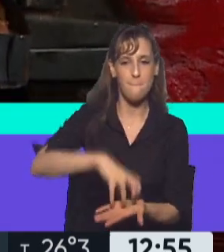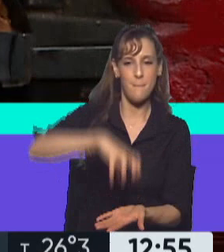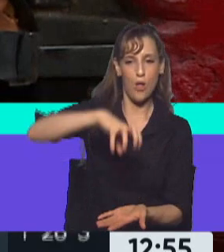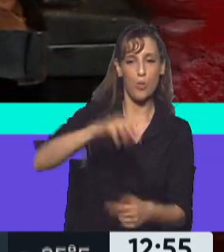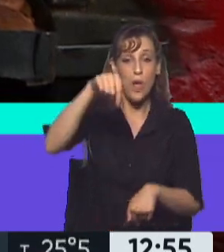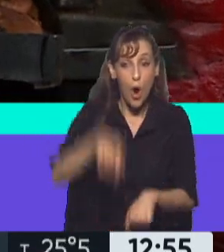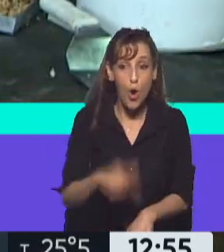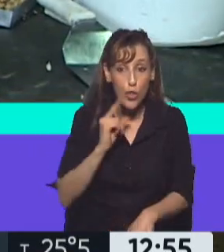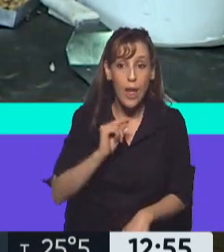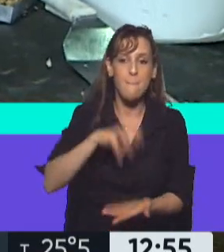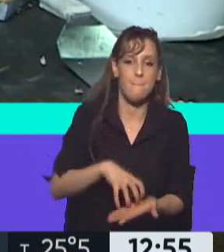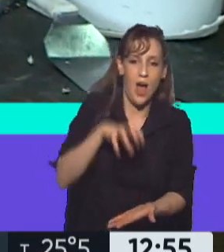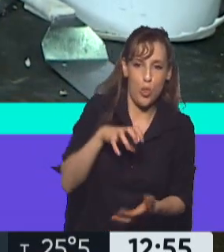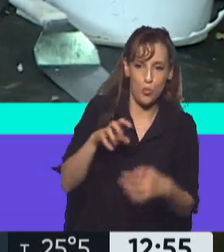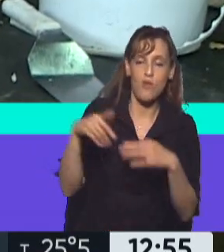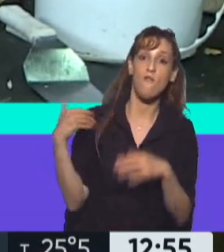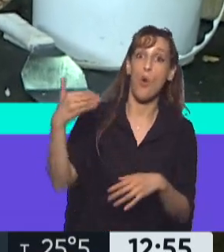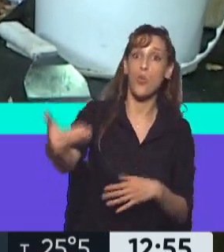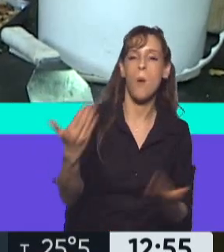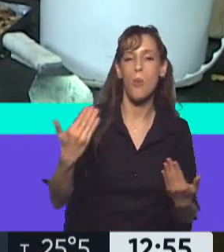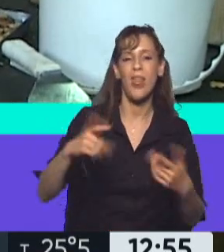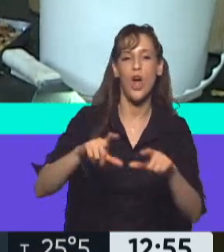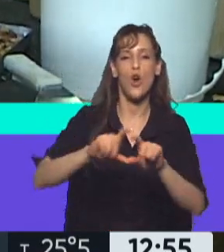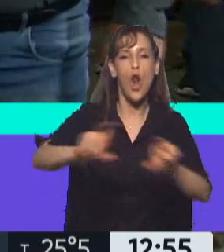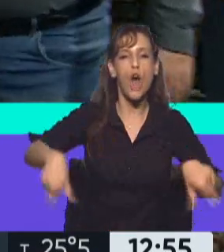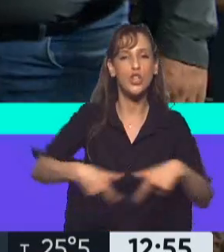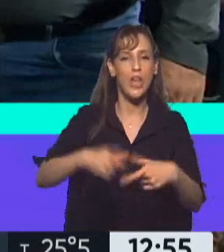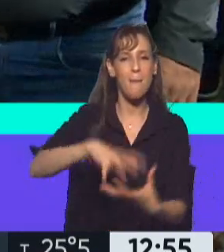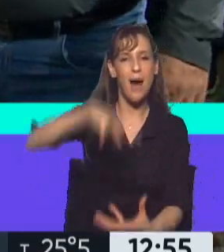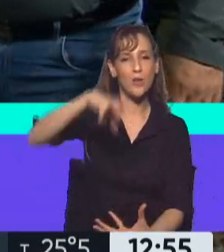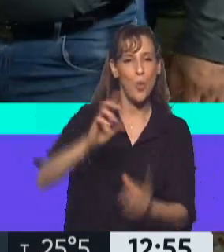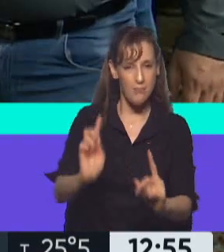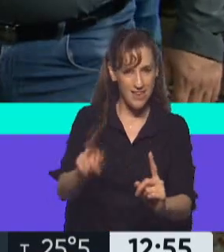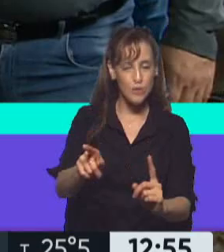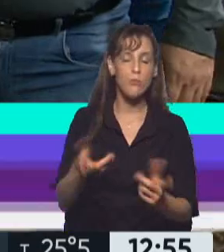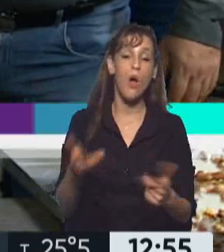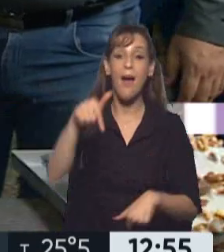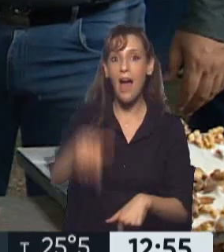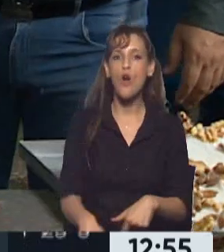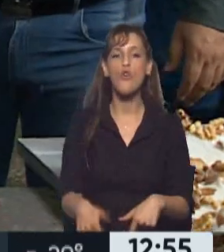sea la rosca de Pascua, pero que ahora hay una camada de dirigentes de una generación nueva que le va a